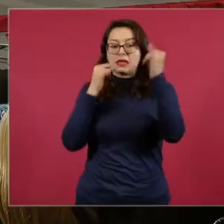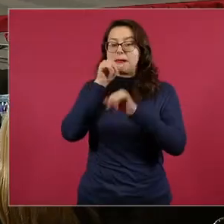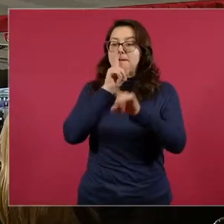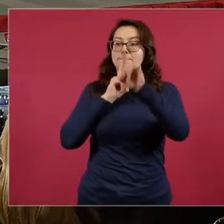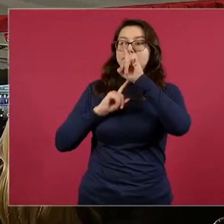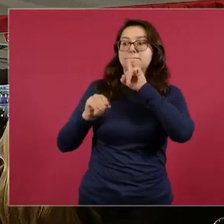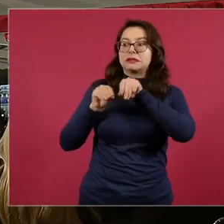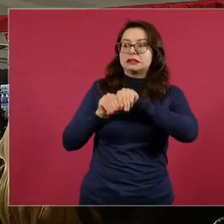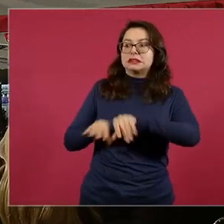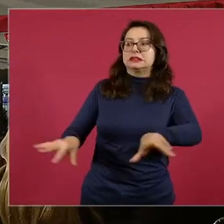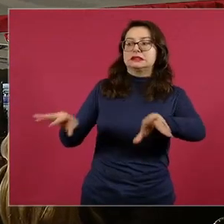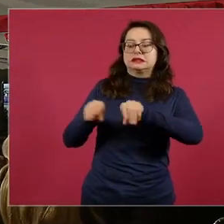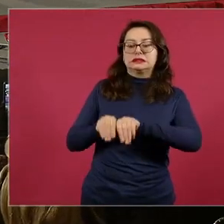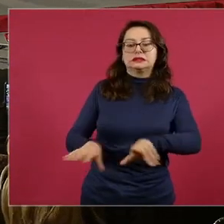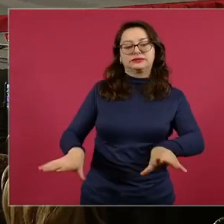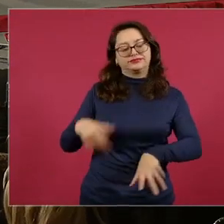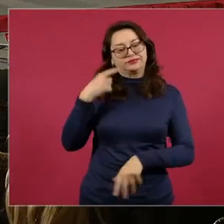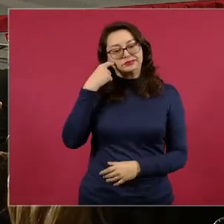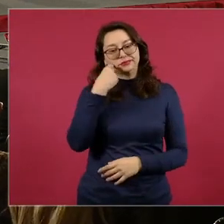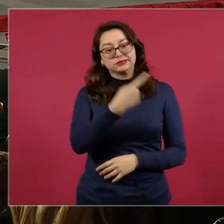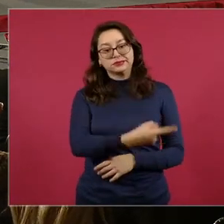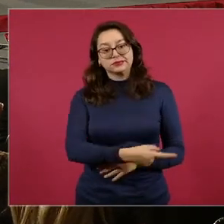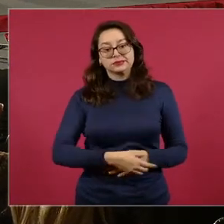ver qué dijeron.